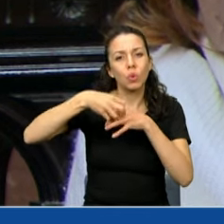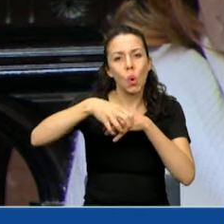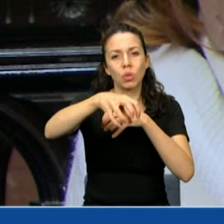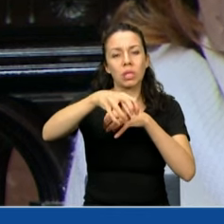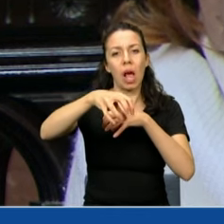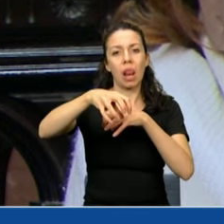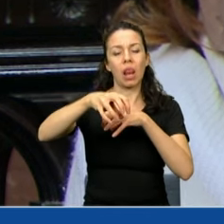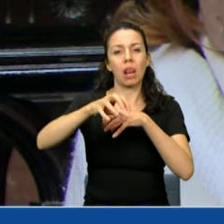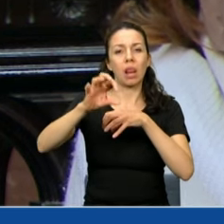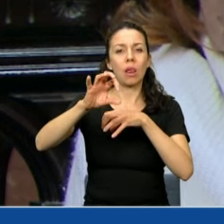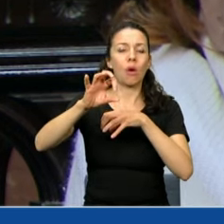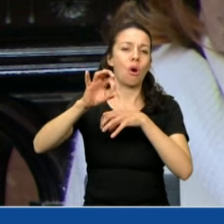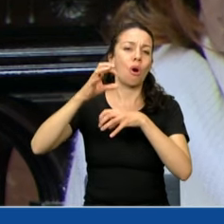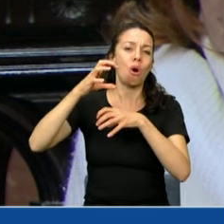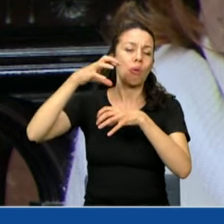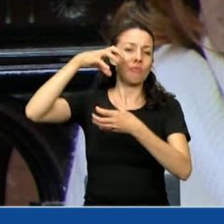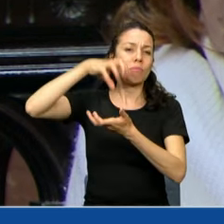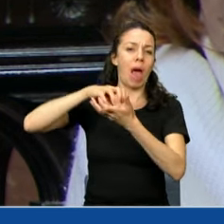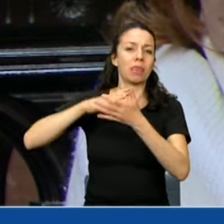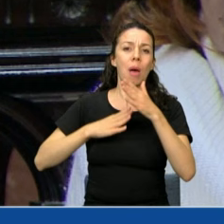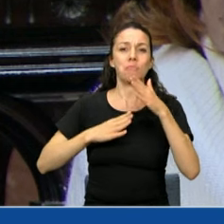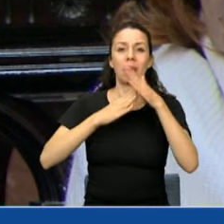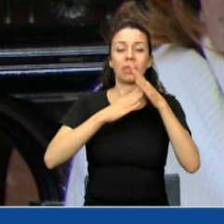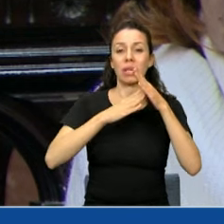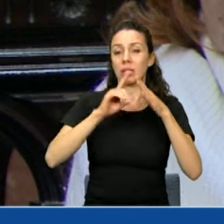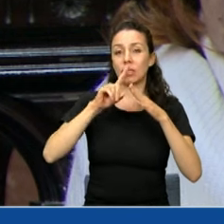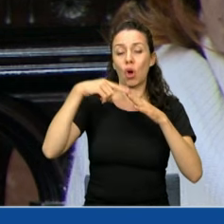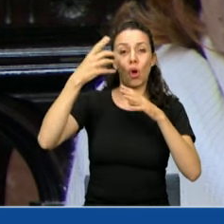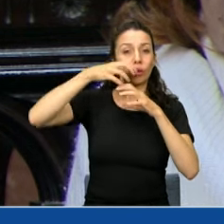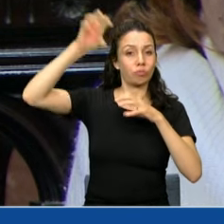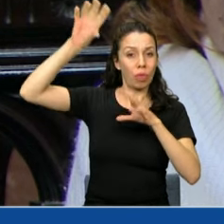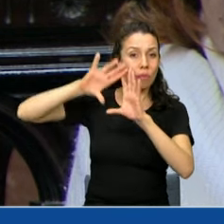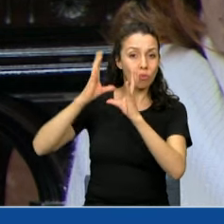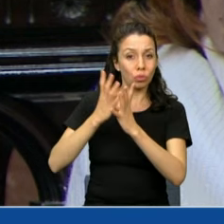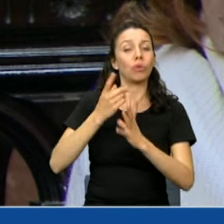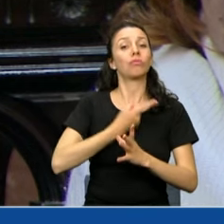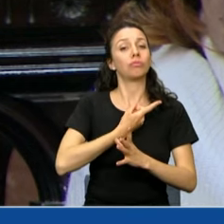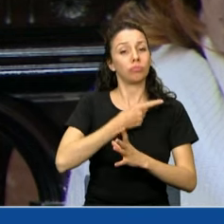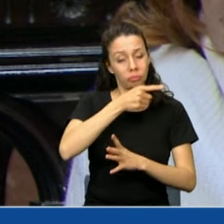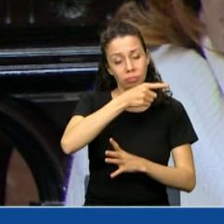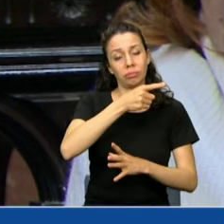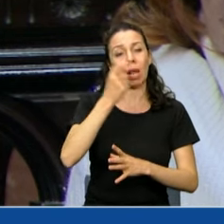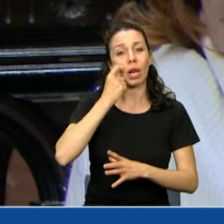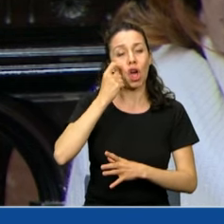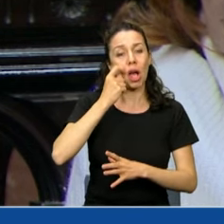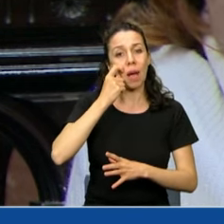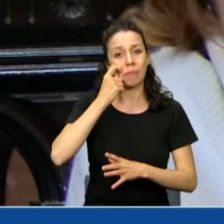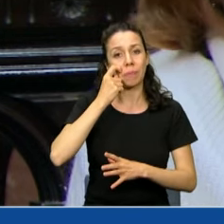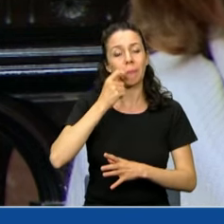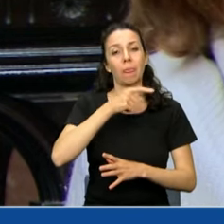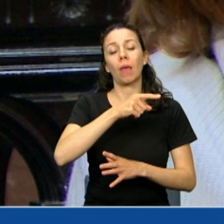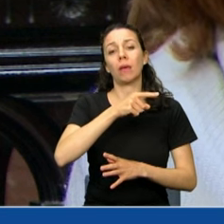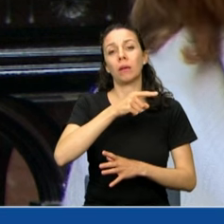una planta matriz en otra parte del mundo la tiene en la provincia de La Rioja llegó a